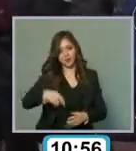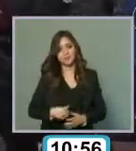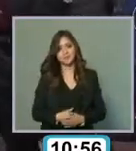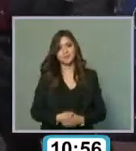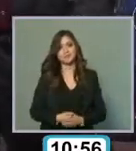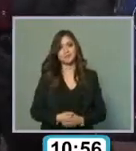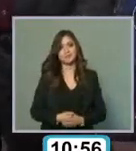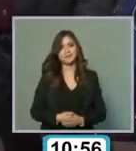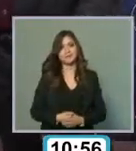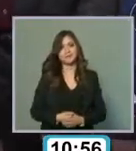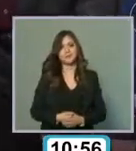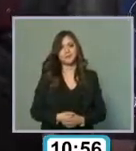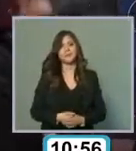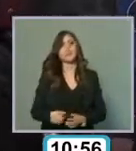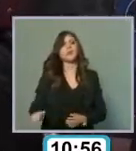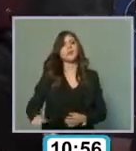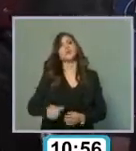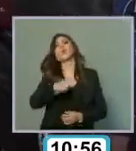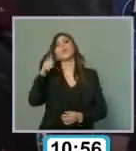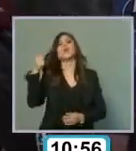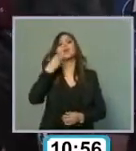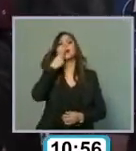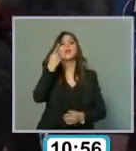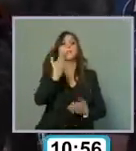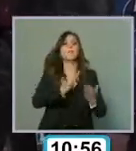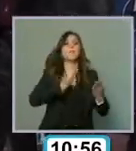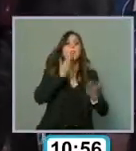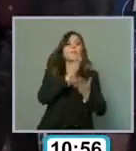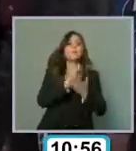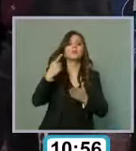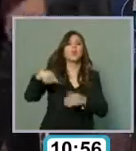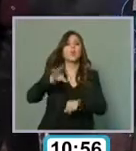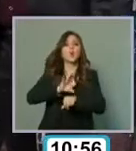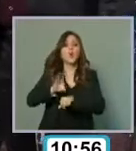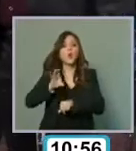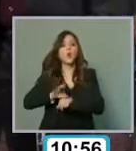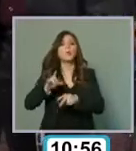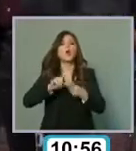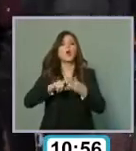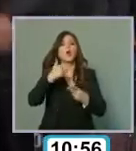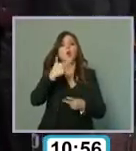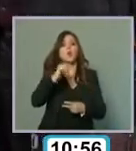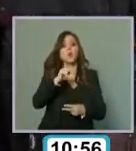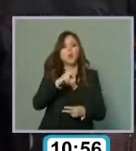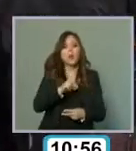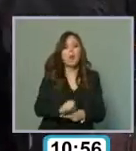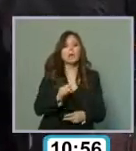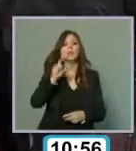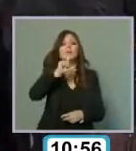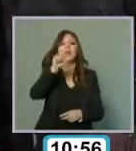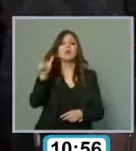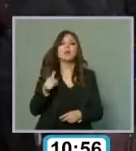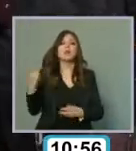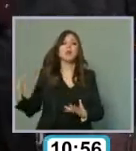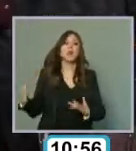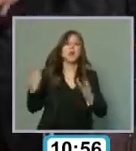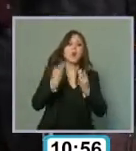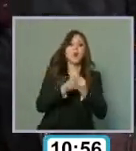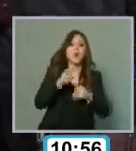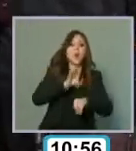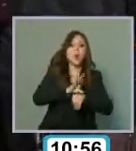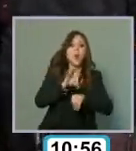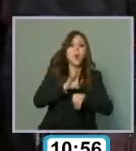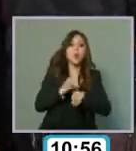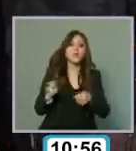que hay pues propuestas para ir a Colombia. Colombia, Honduras. Para ahí viene un featuring ahí con un colombiano. Una